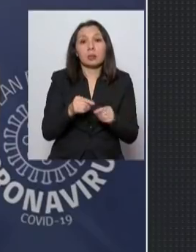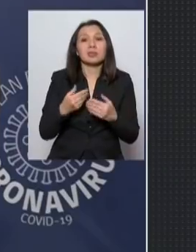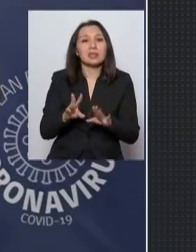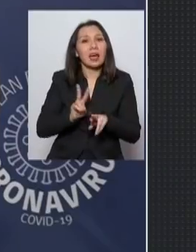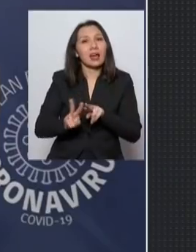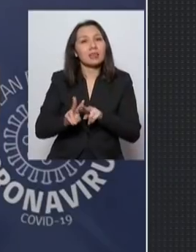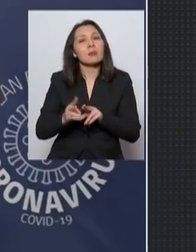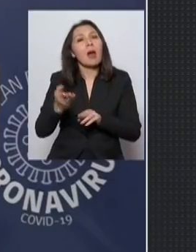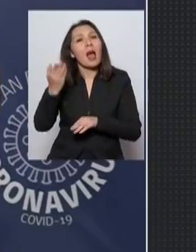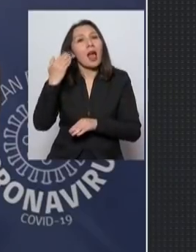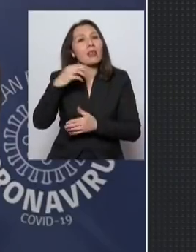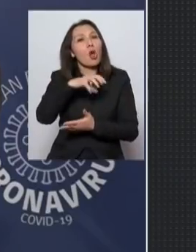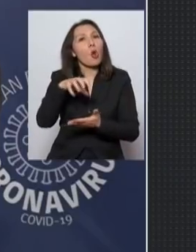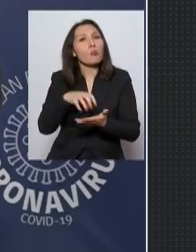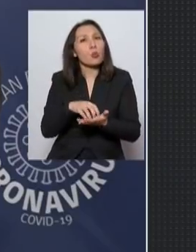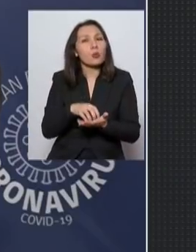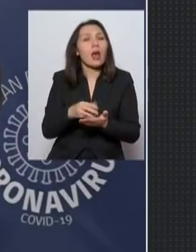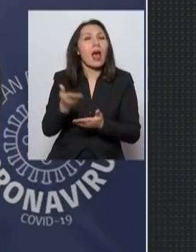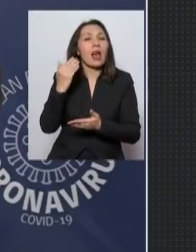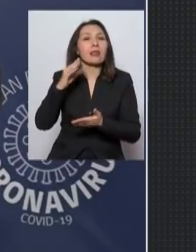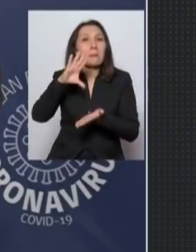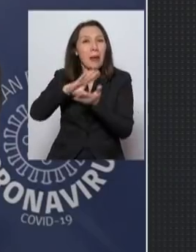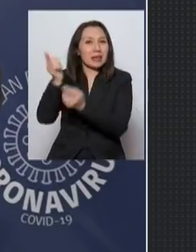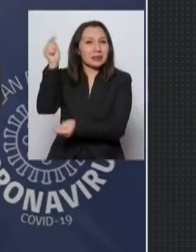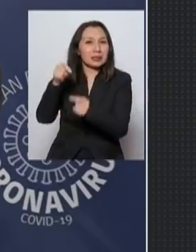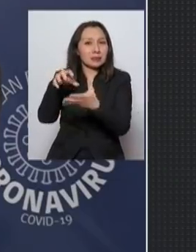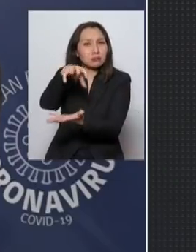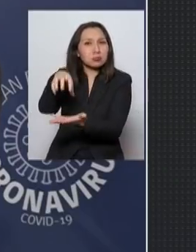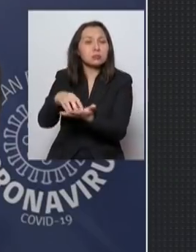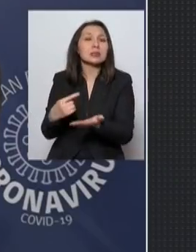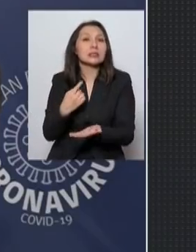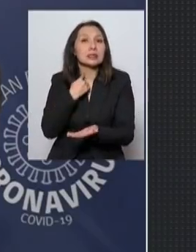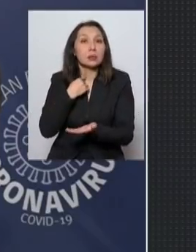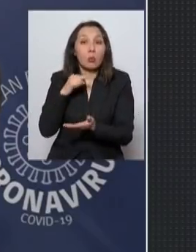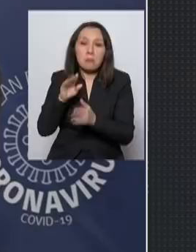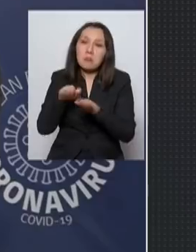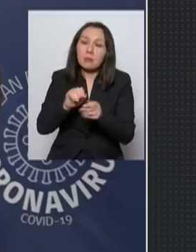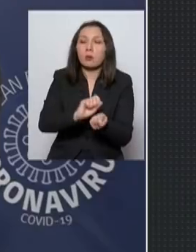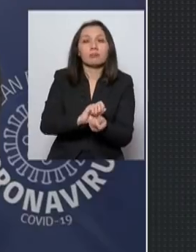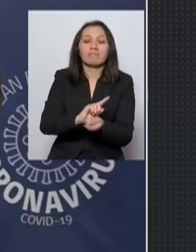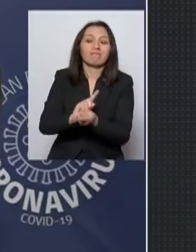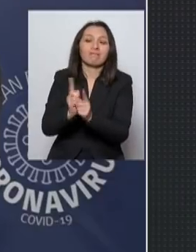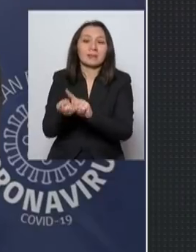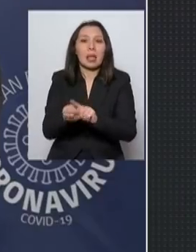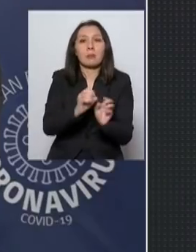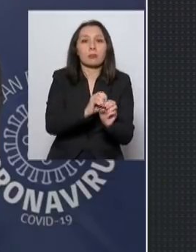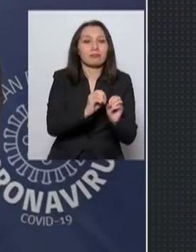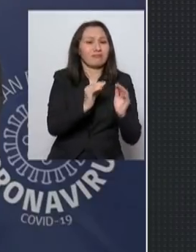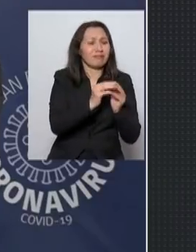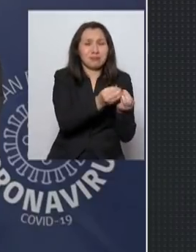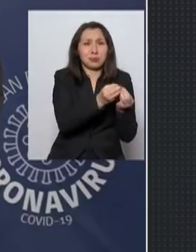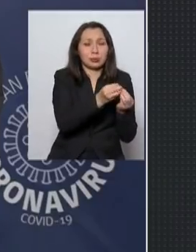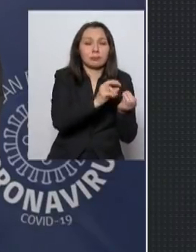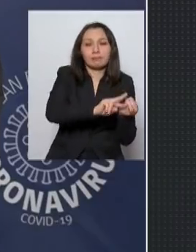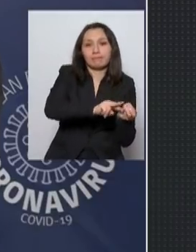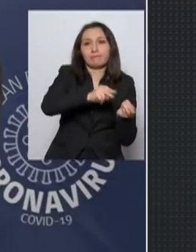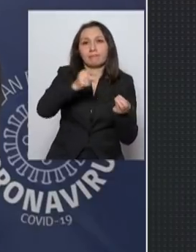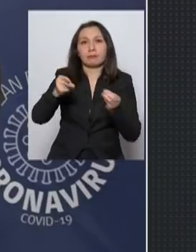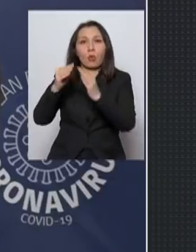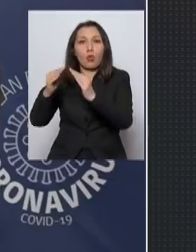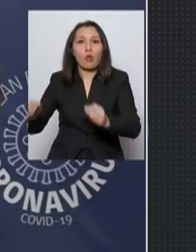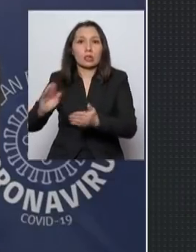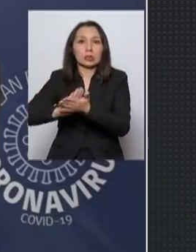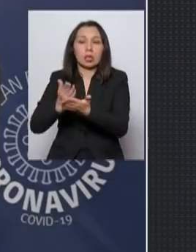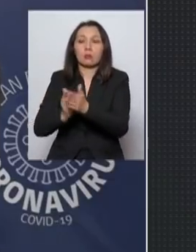hicimos con una comunidad inmigrante en la comuna de Quilicura, se trasladen a una residencia sanitaria para